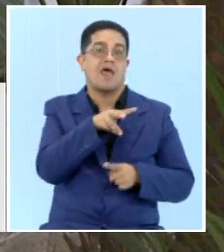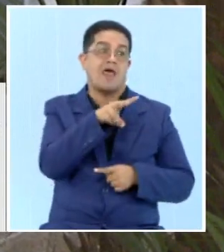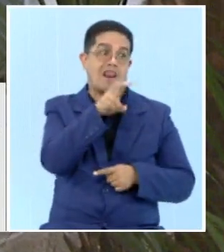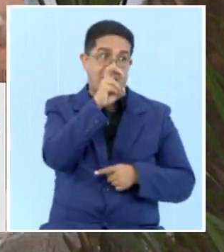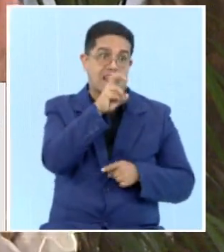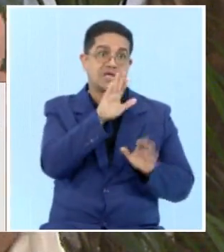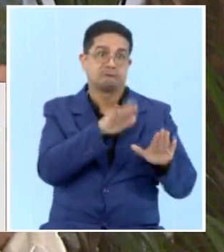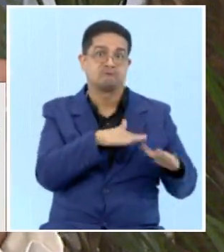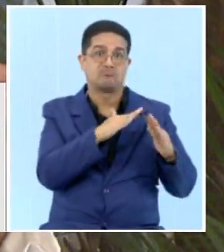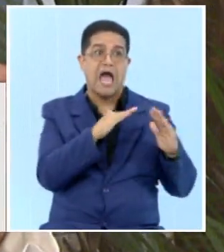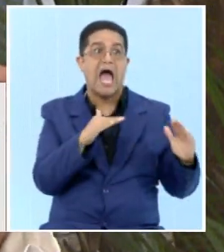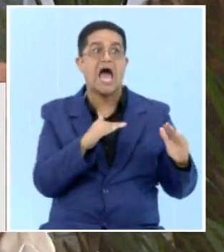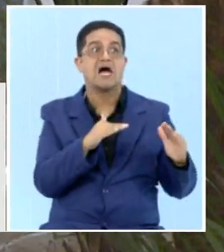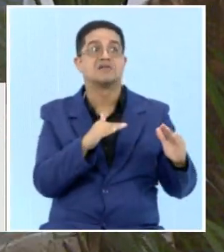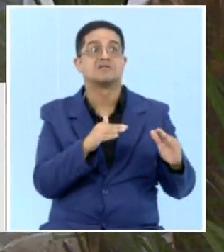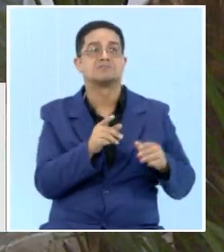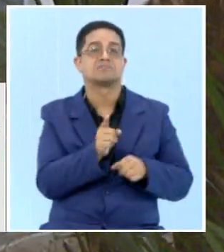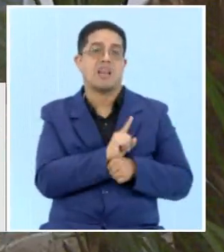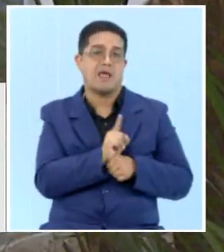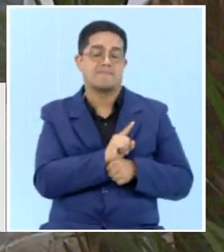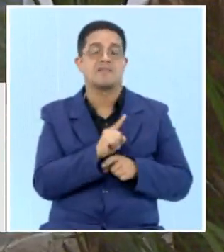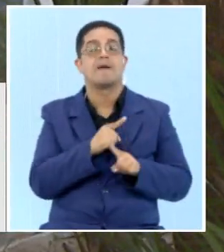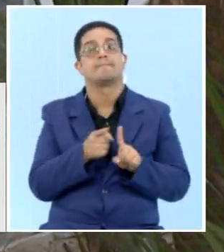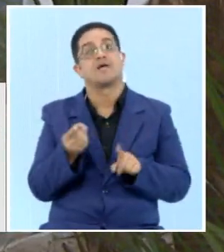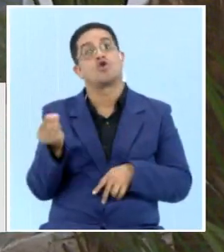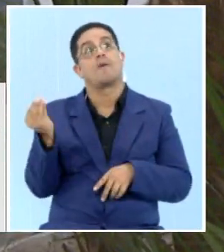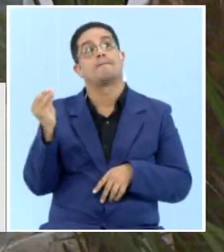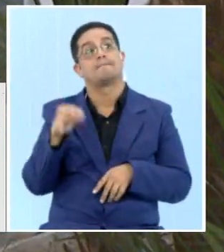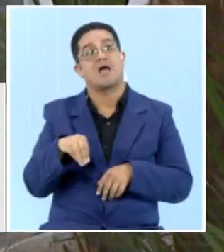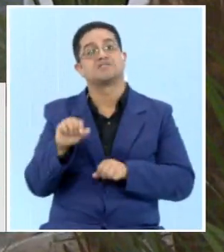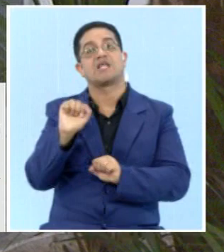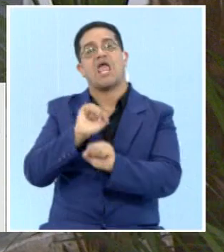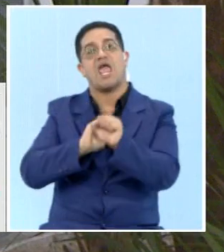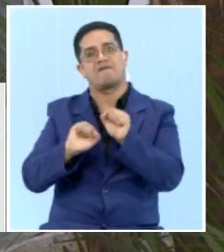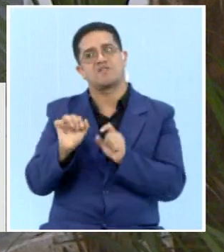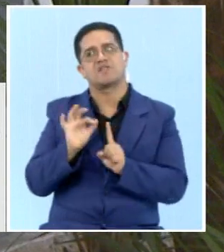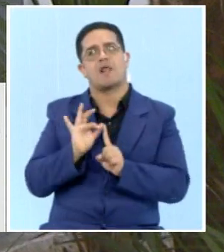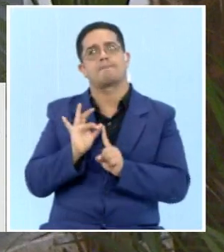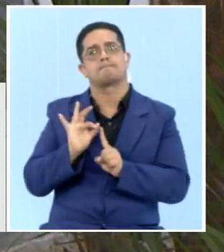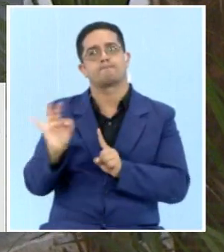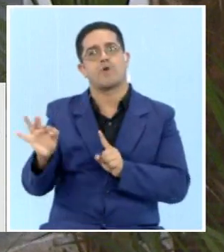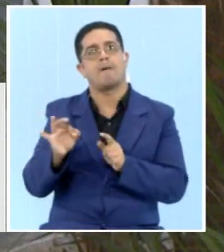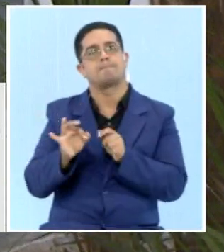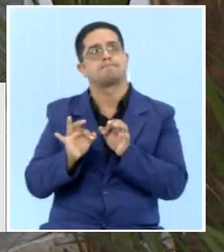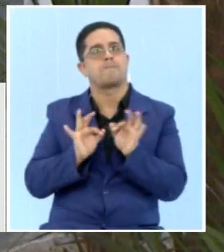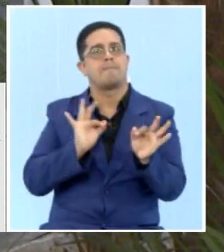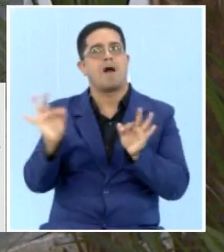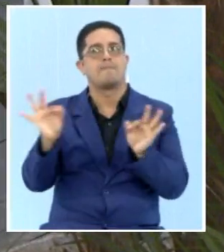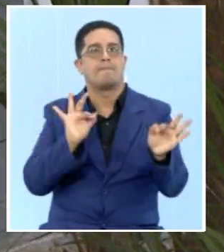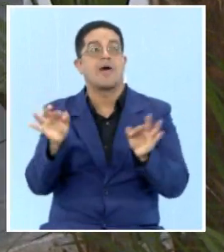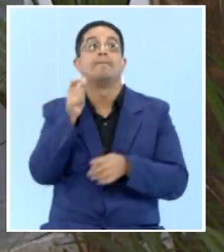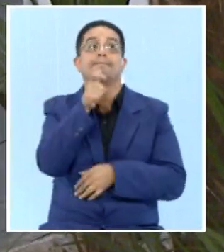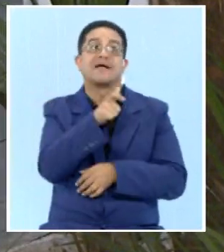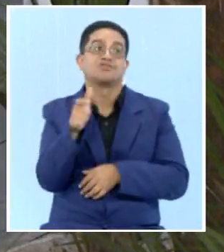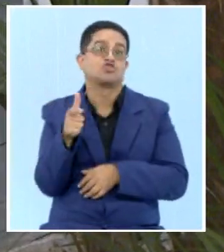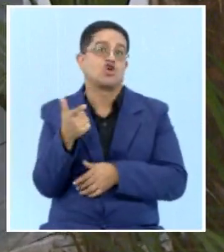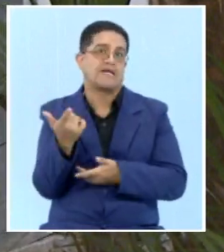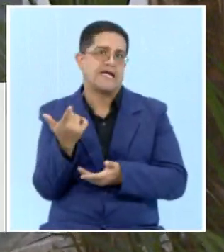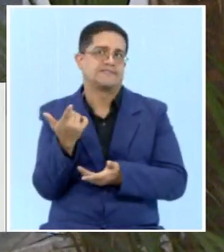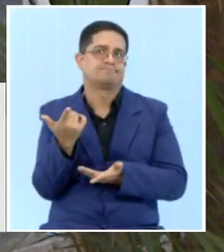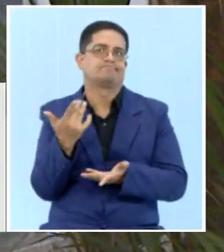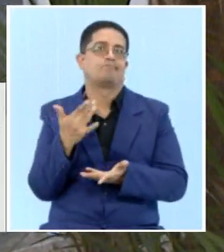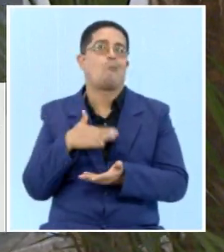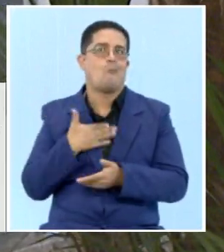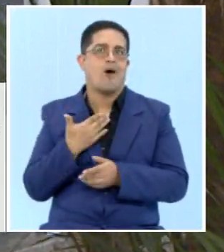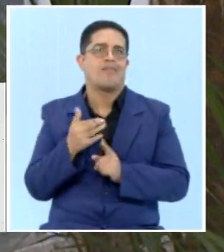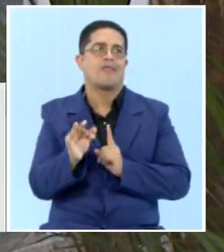casa, recuperarse mucho más rápido, pero además evitar la transmisión, sobre todo a las personas que sí tienen alto riesgo para